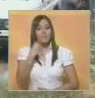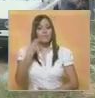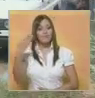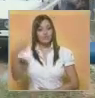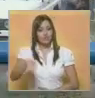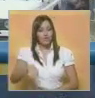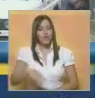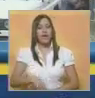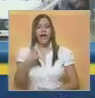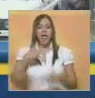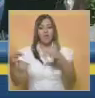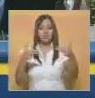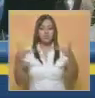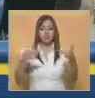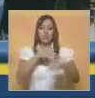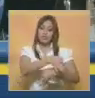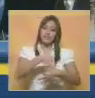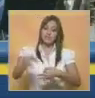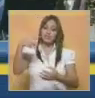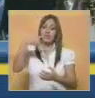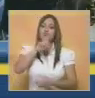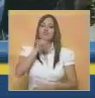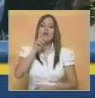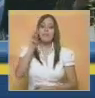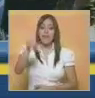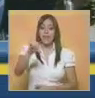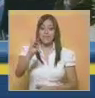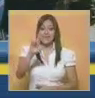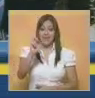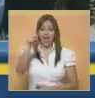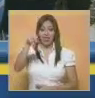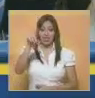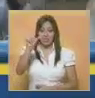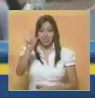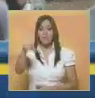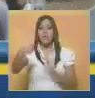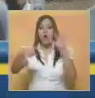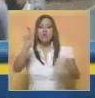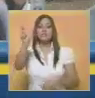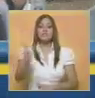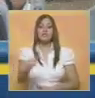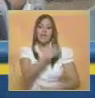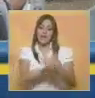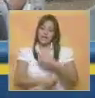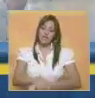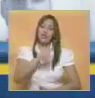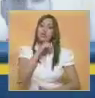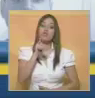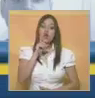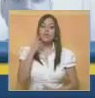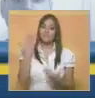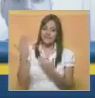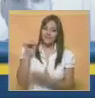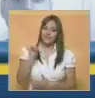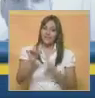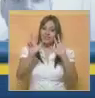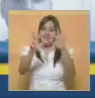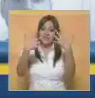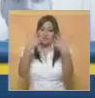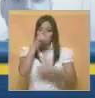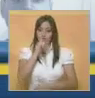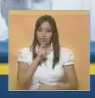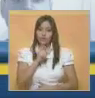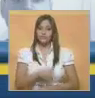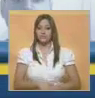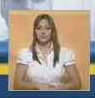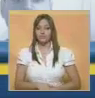vida en un tiroteo en el municipio Miranda, donde también resultaron heridas 11 personas. La víctima fue identificada como Manuel Vázquez, de 18 años de